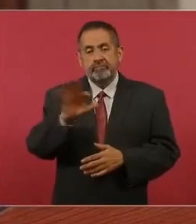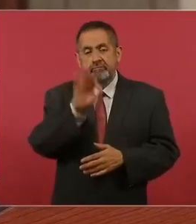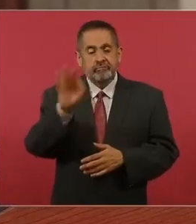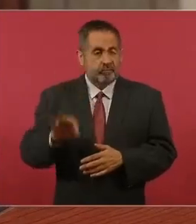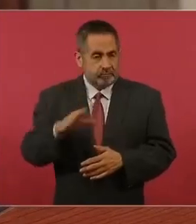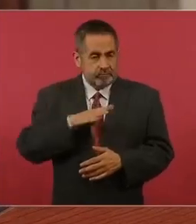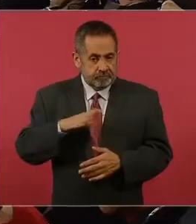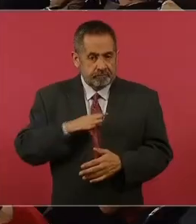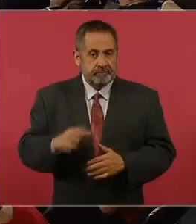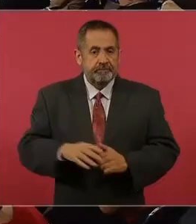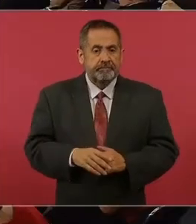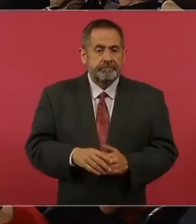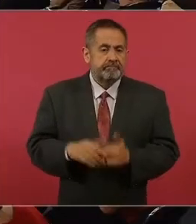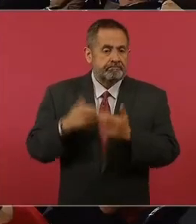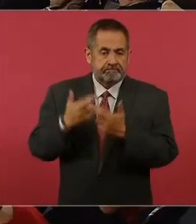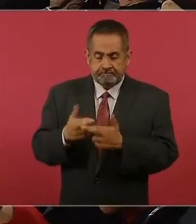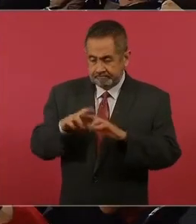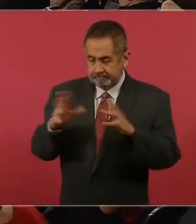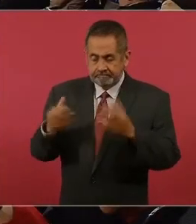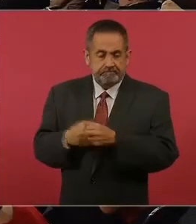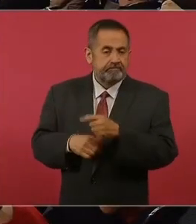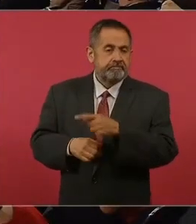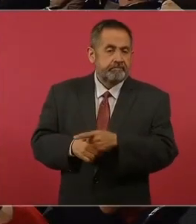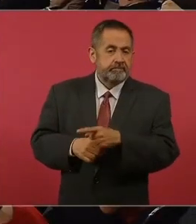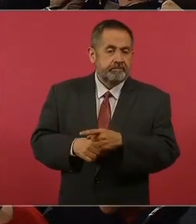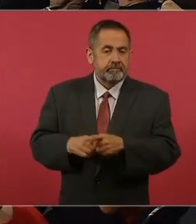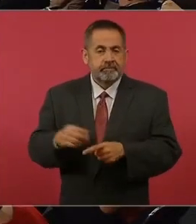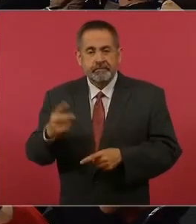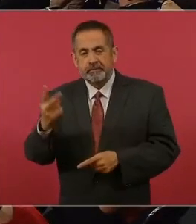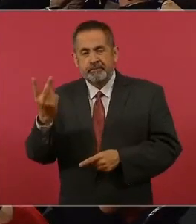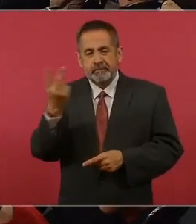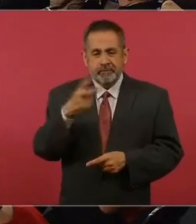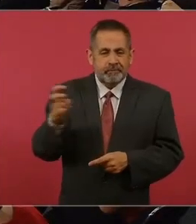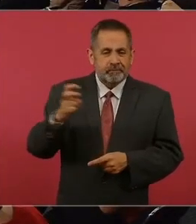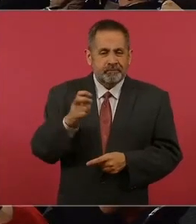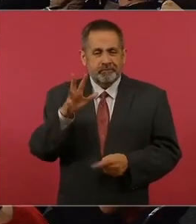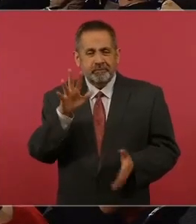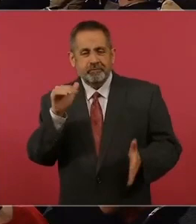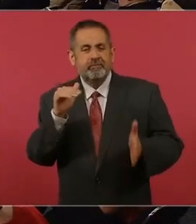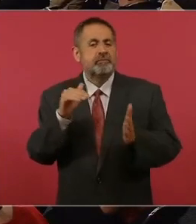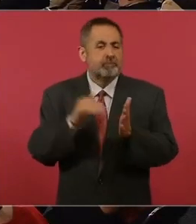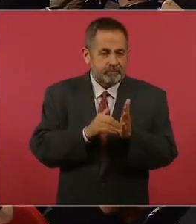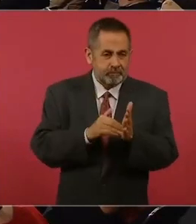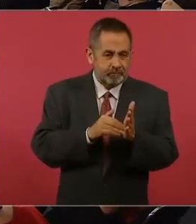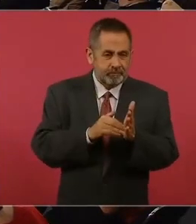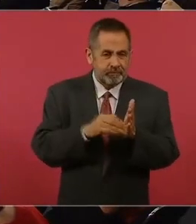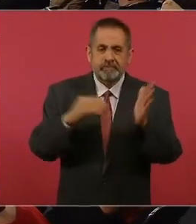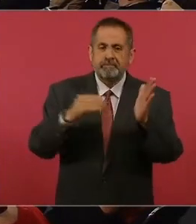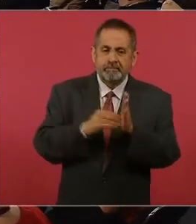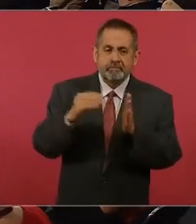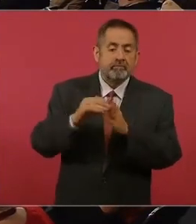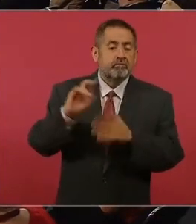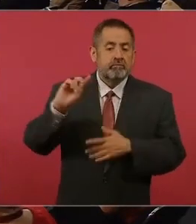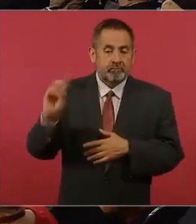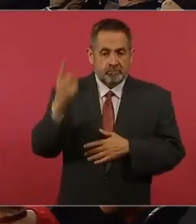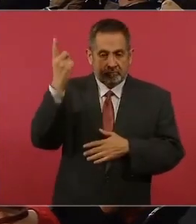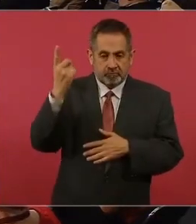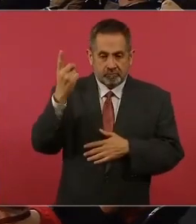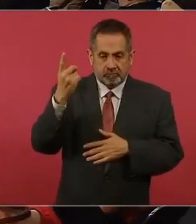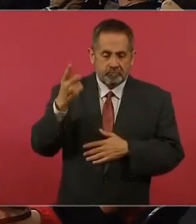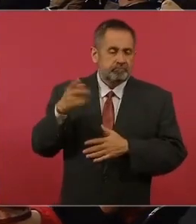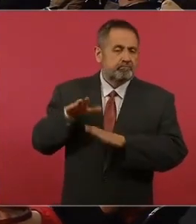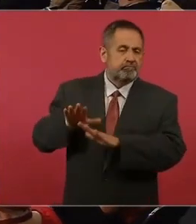16.5%. Tenemos reservas por 205,000 millones de dólares.